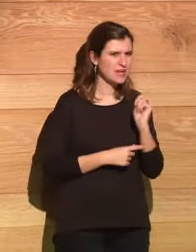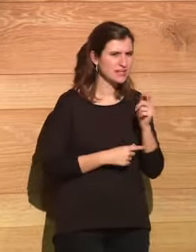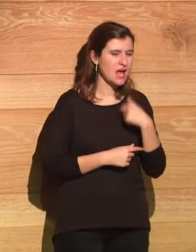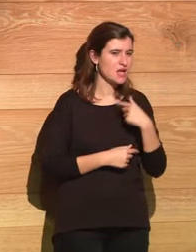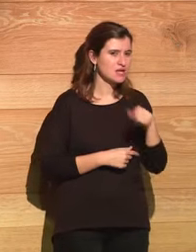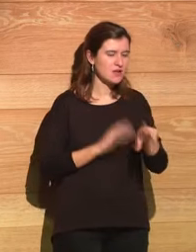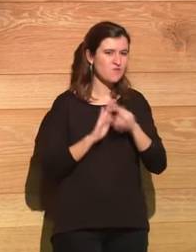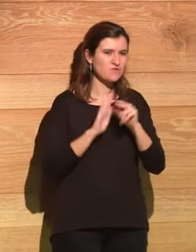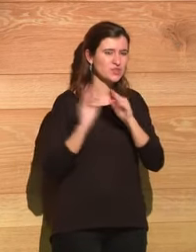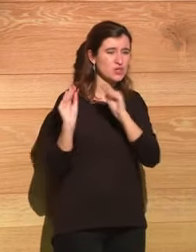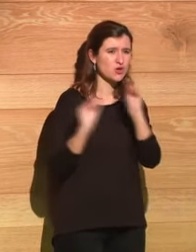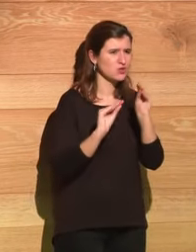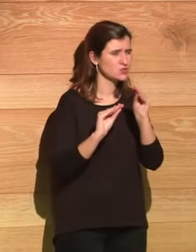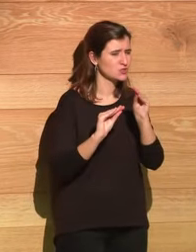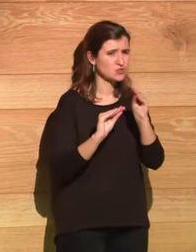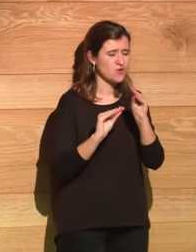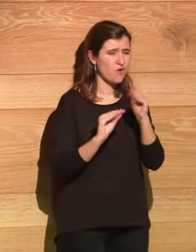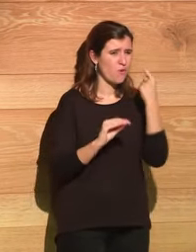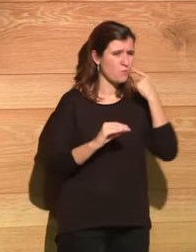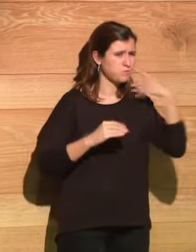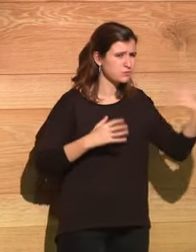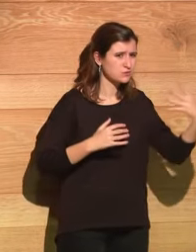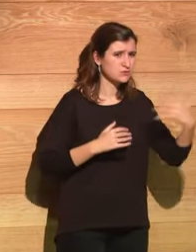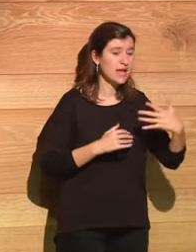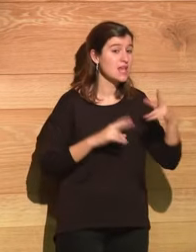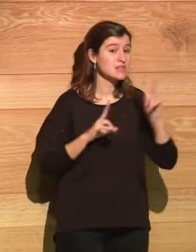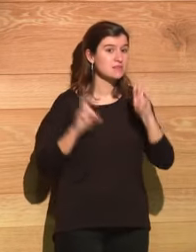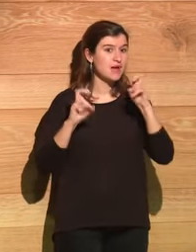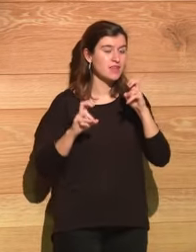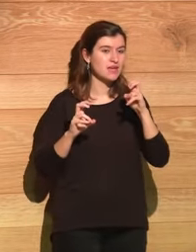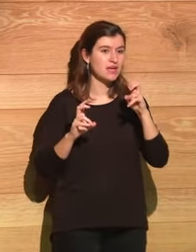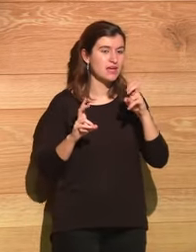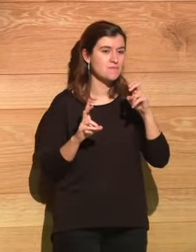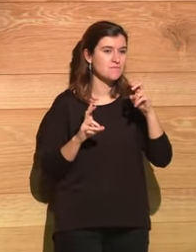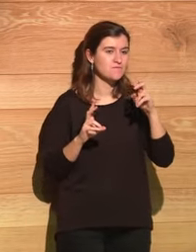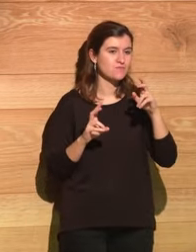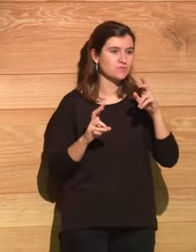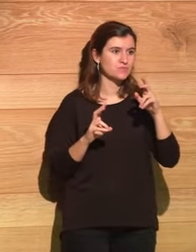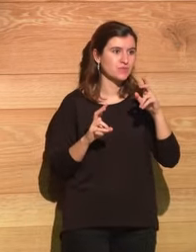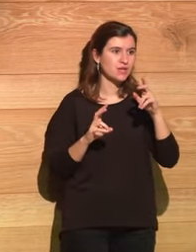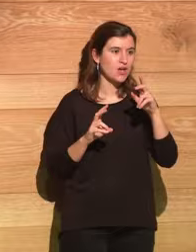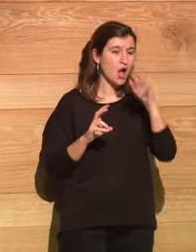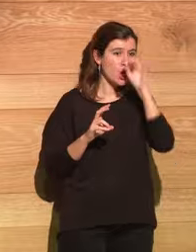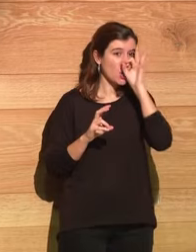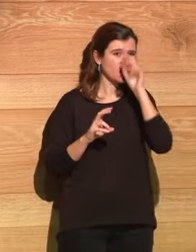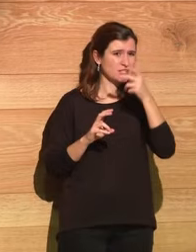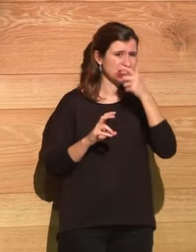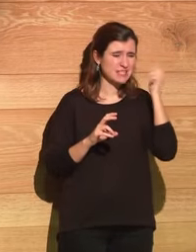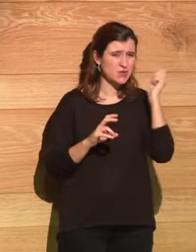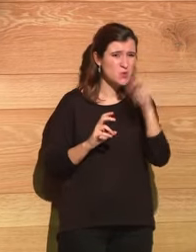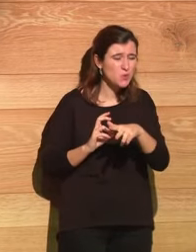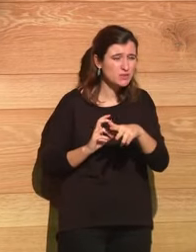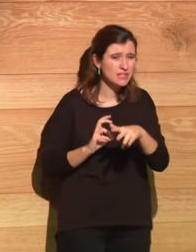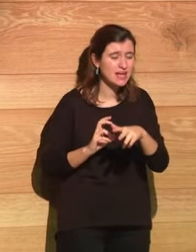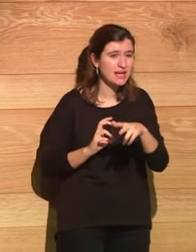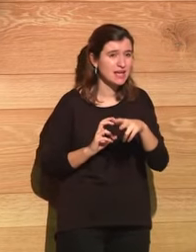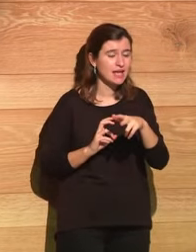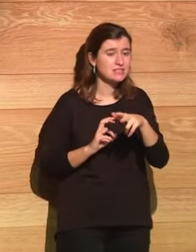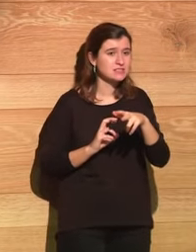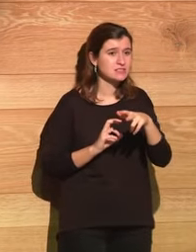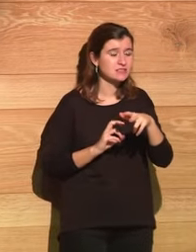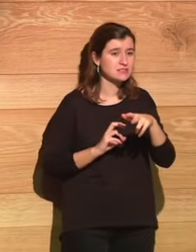un vídeo suyo sobre lo inútiles que son esos condones que tienen estrías, y